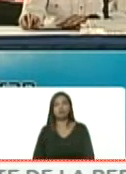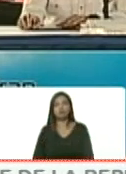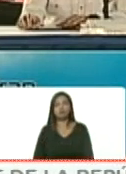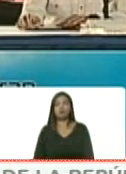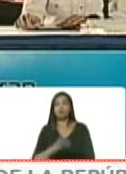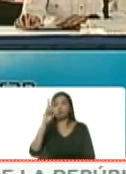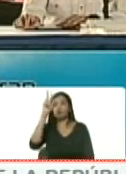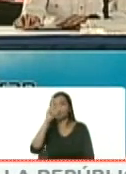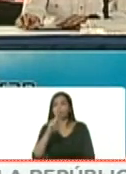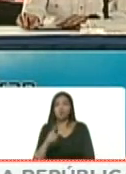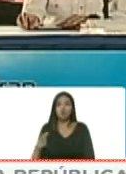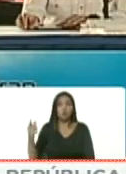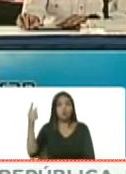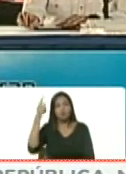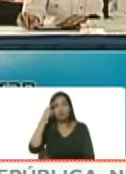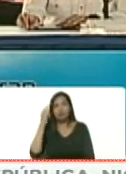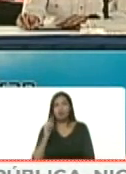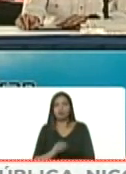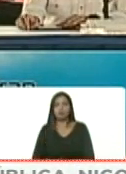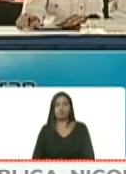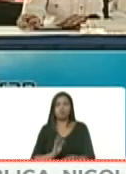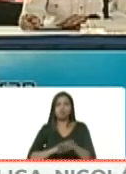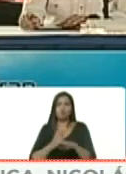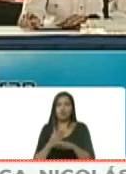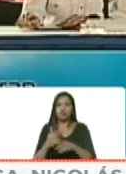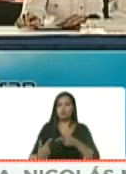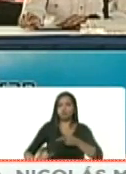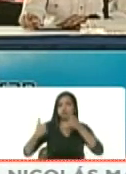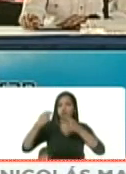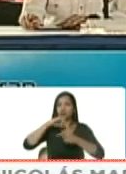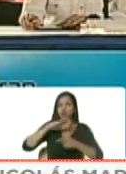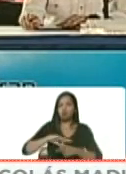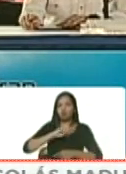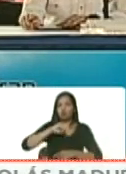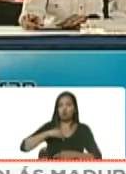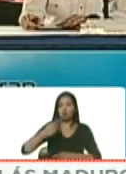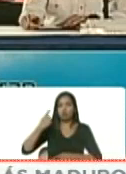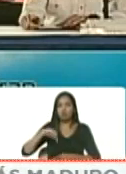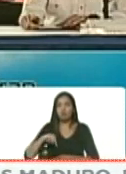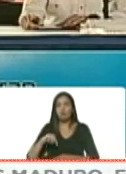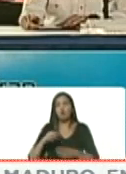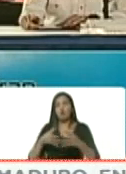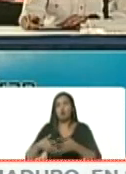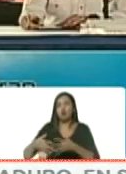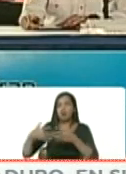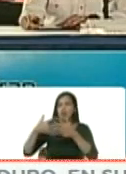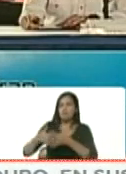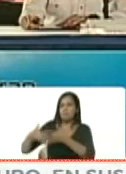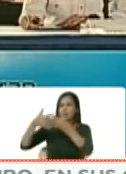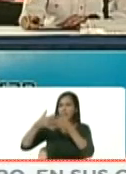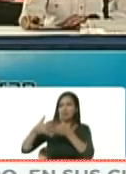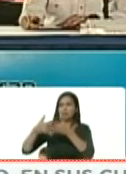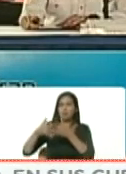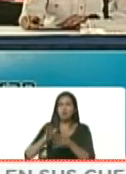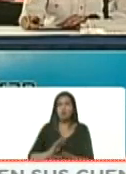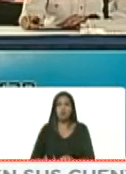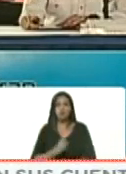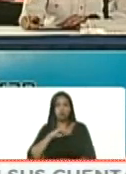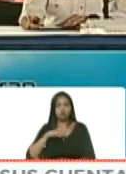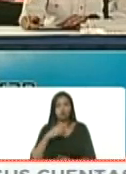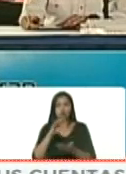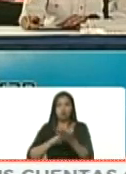todos los días, porque este conflicto histórico que tenemos con el imperialismo norteamericano, tenemos